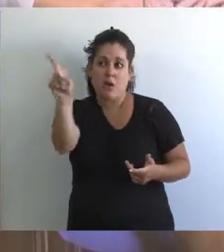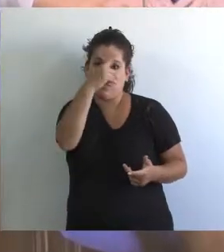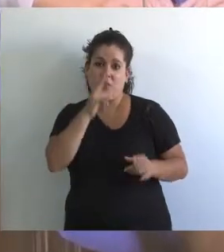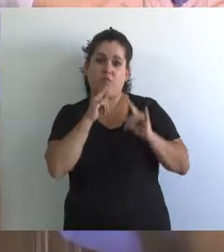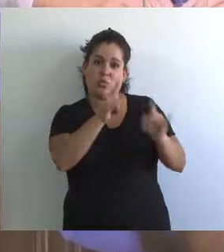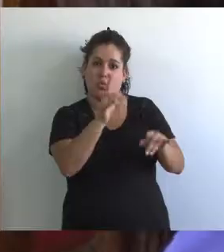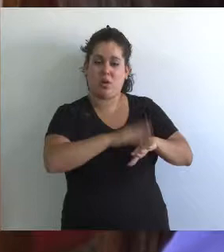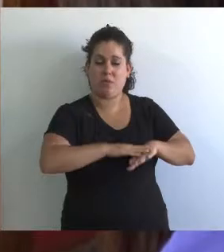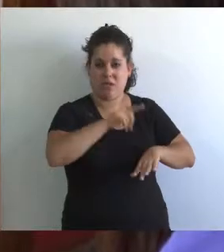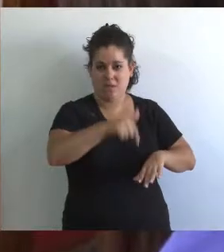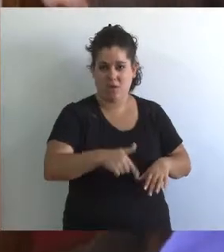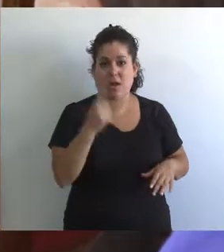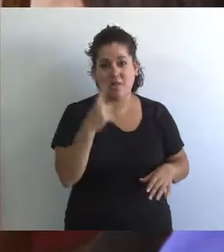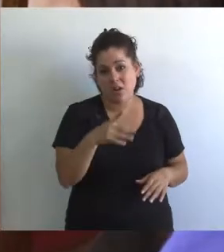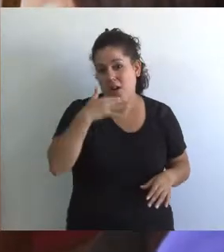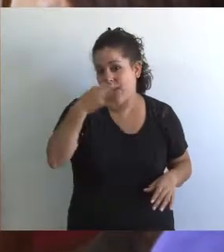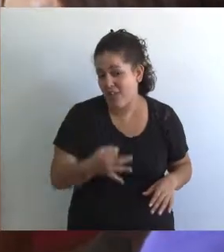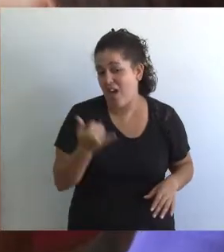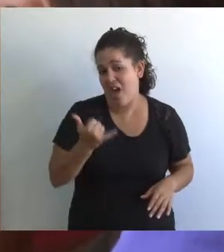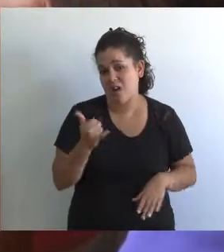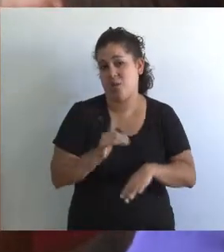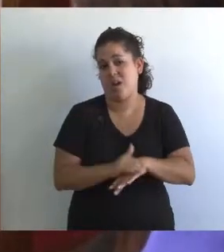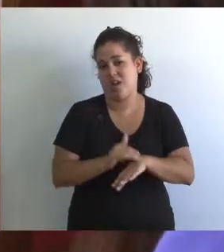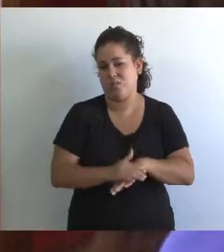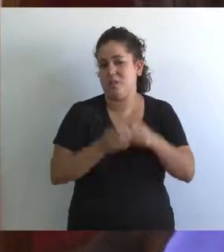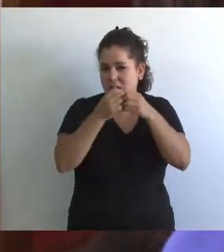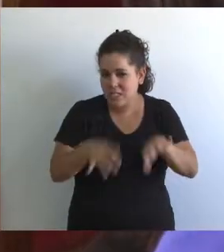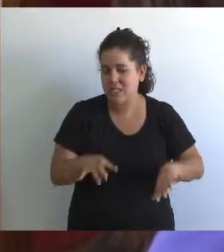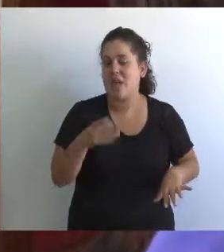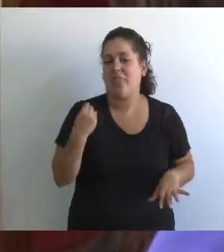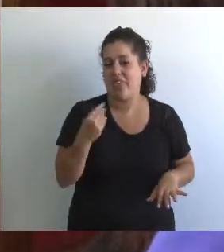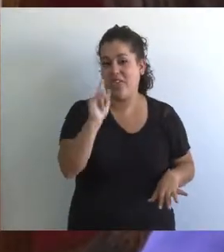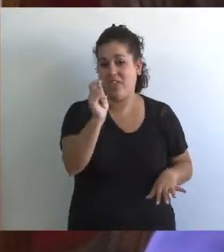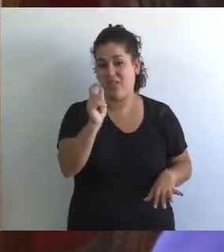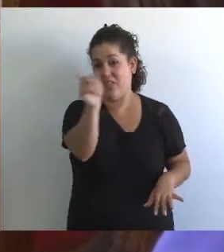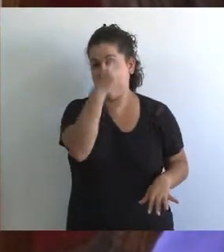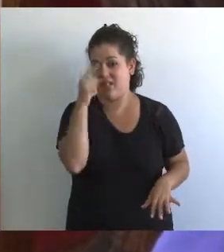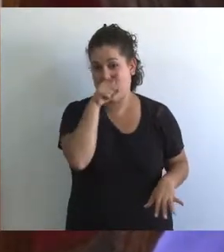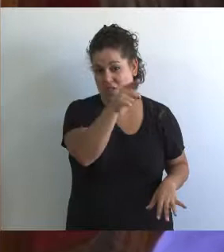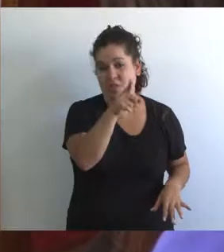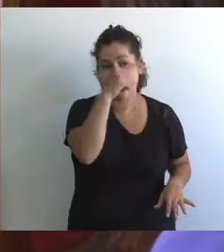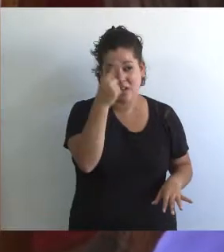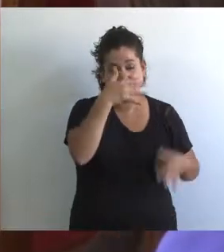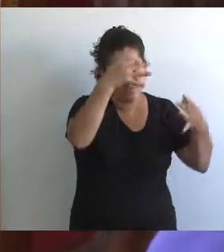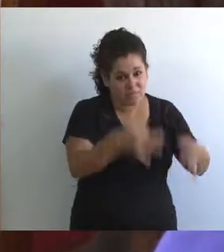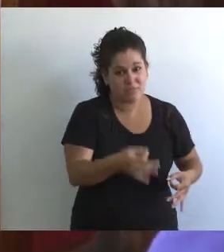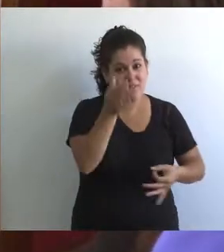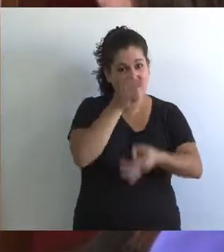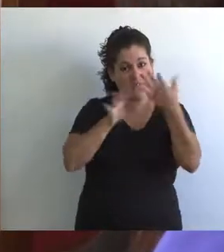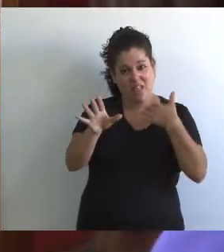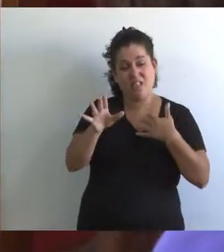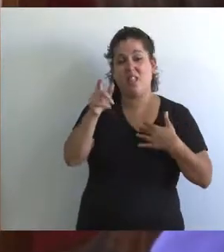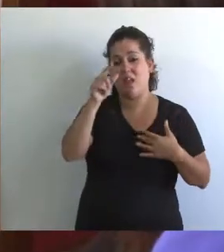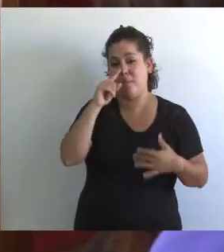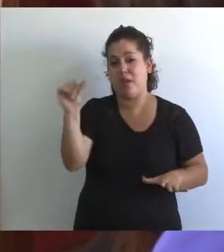cargo. Pero naturalmente también hay una responsabilidad inicial del Estado, porque el Estado fue el que privatizó el